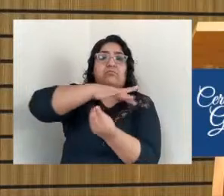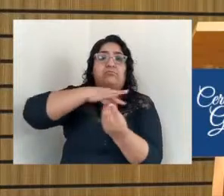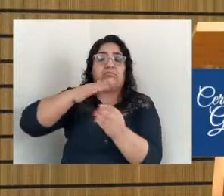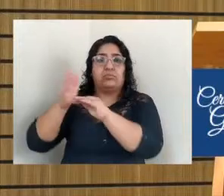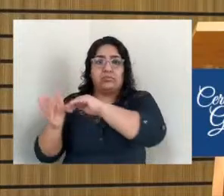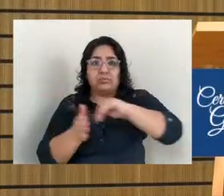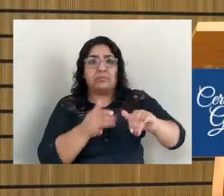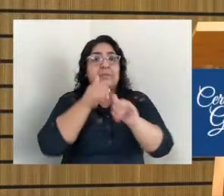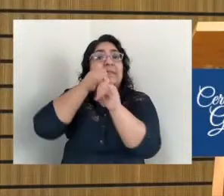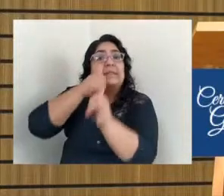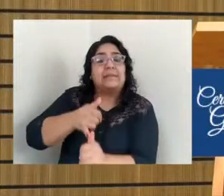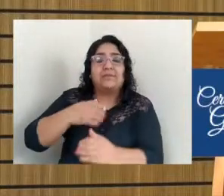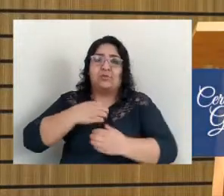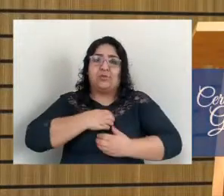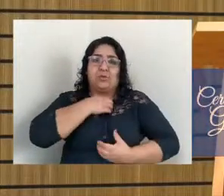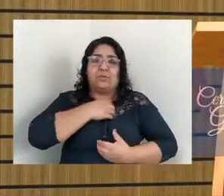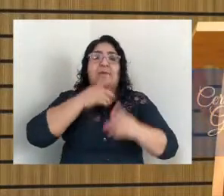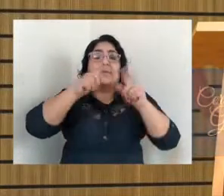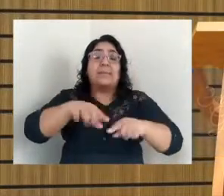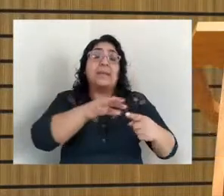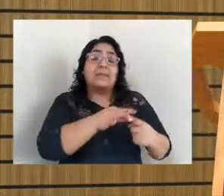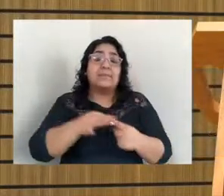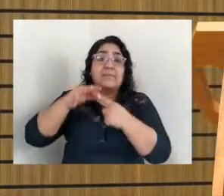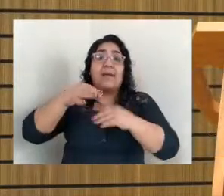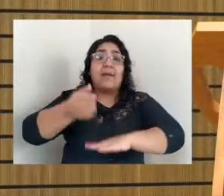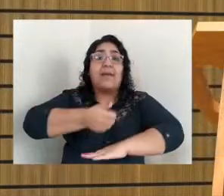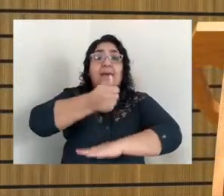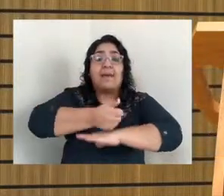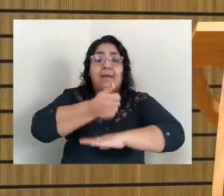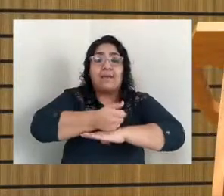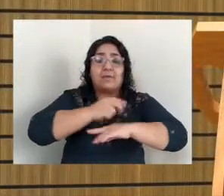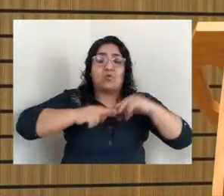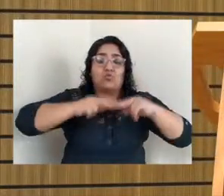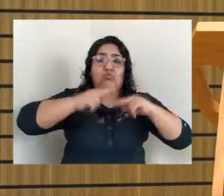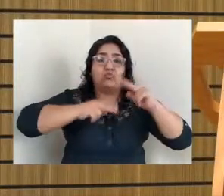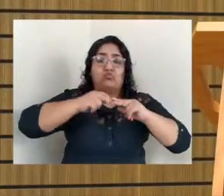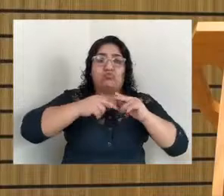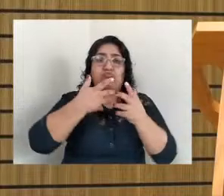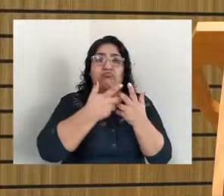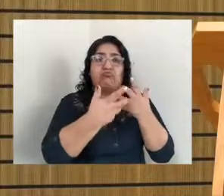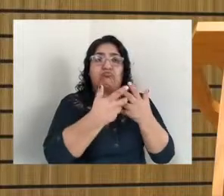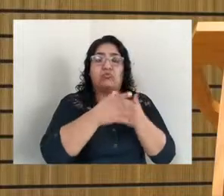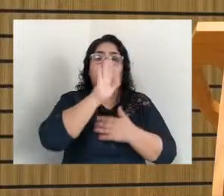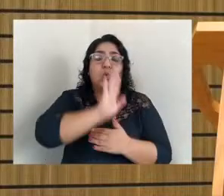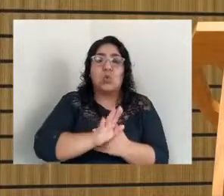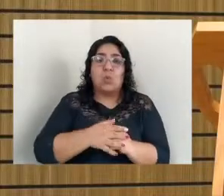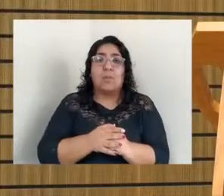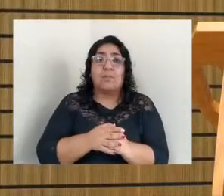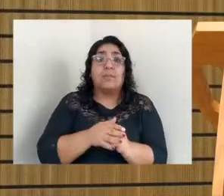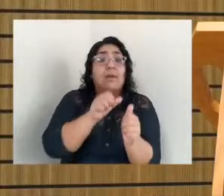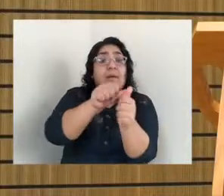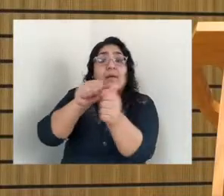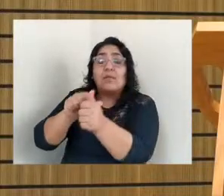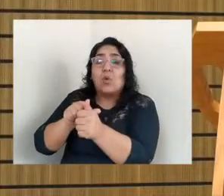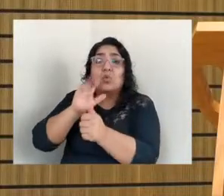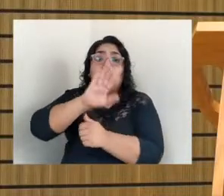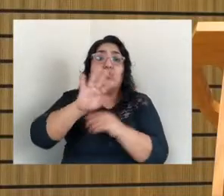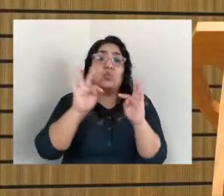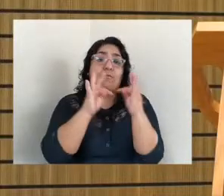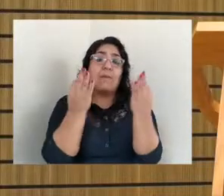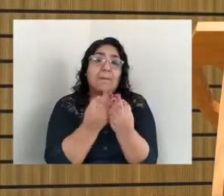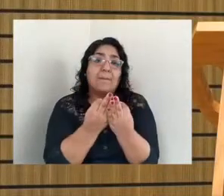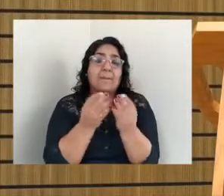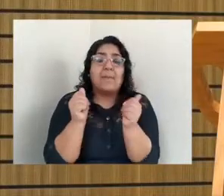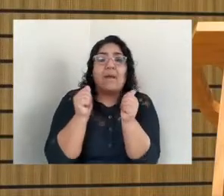ingenieros civiles y especialistas en gerencia y construcción de proyectos de software. Para cada uno de ustedes, para sus familiares y